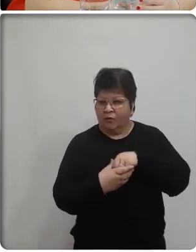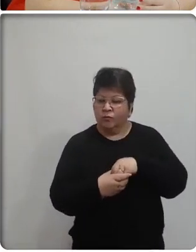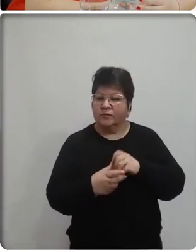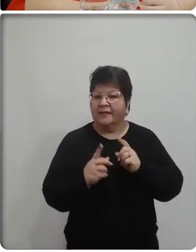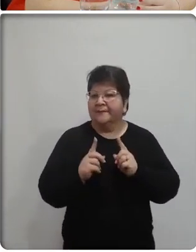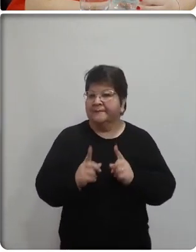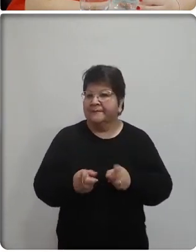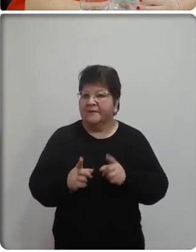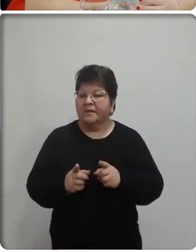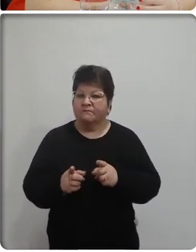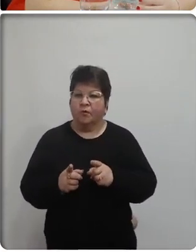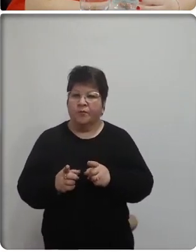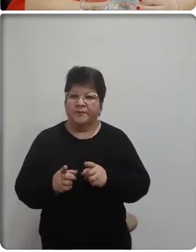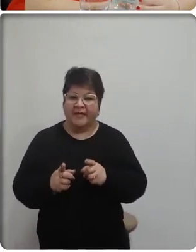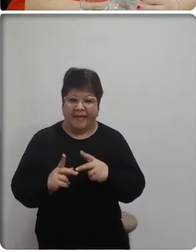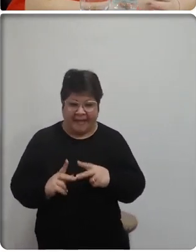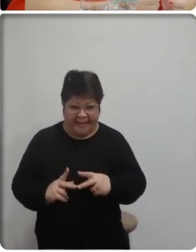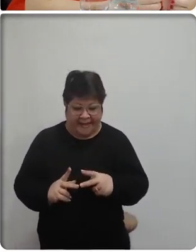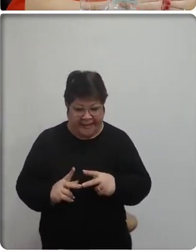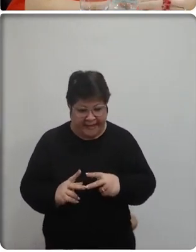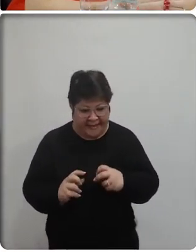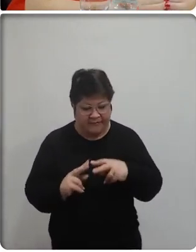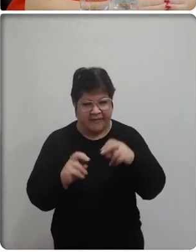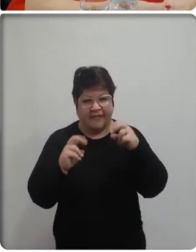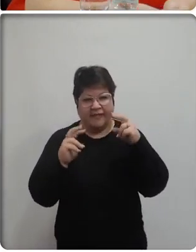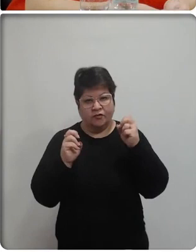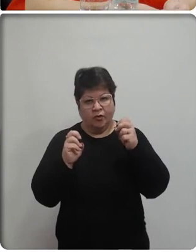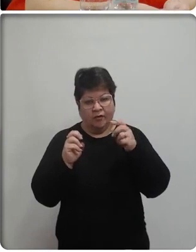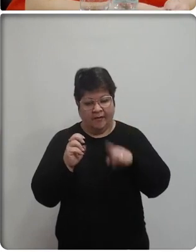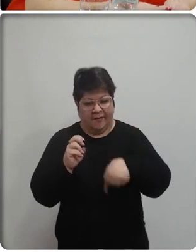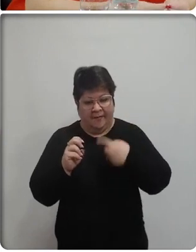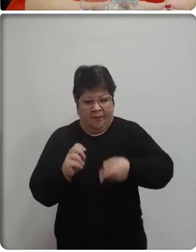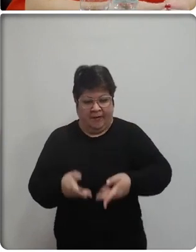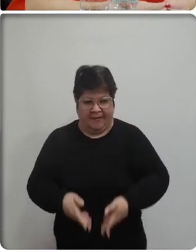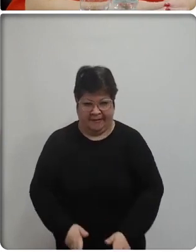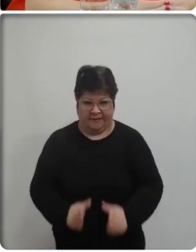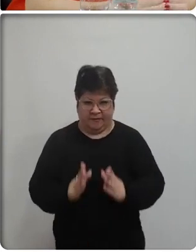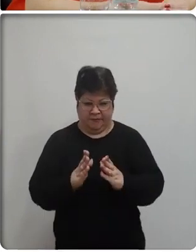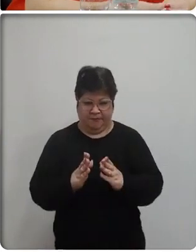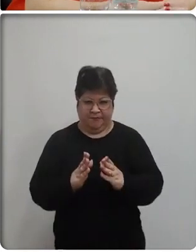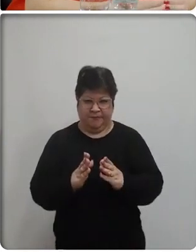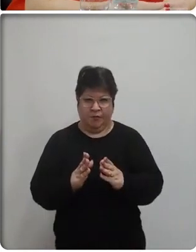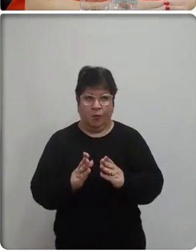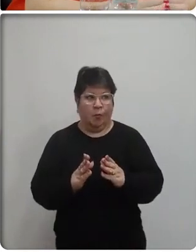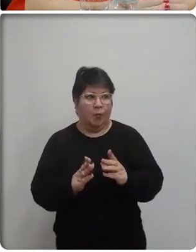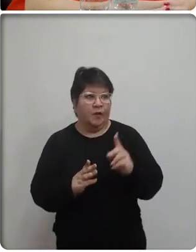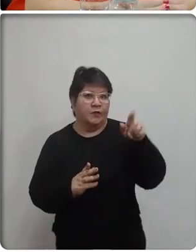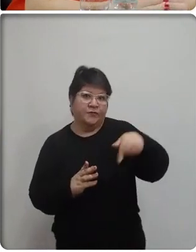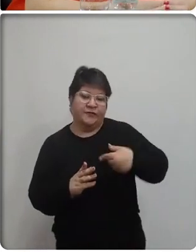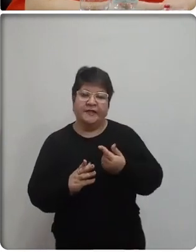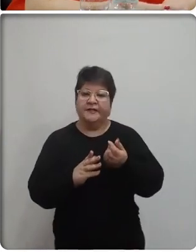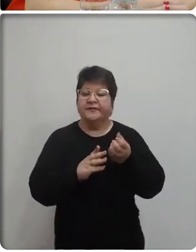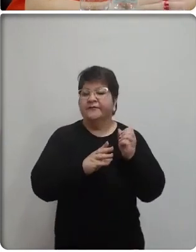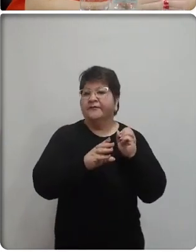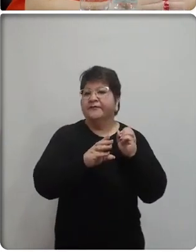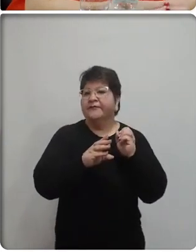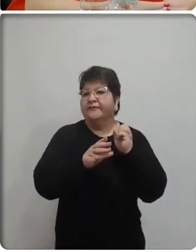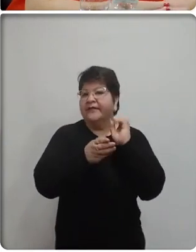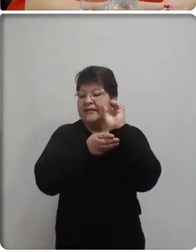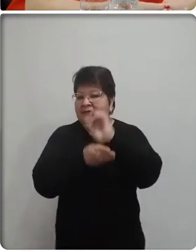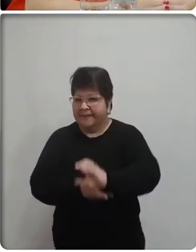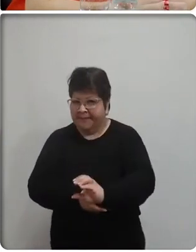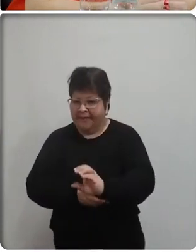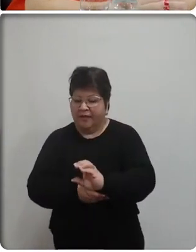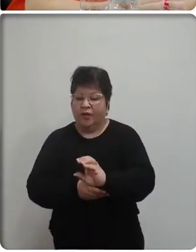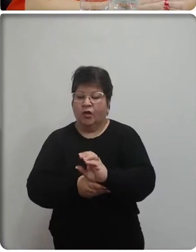pesquisa neonatal. En forma muy breve, cuando surge el financiamiento del Fondo Nacional de Recursos al